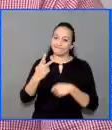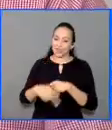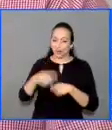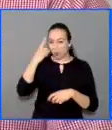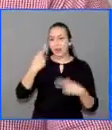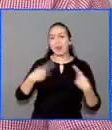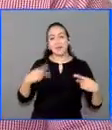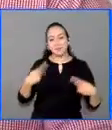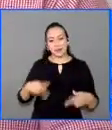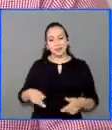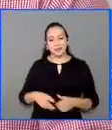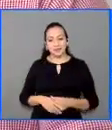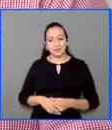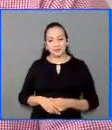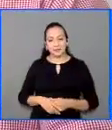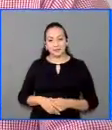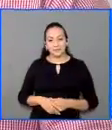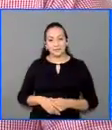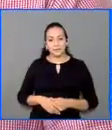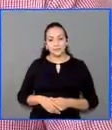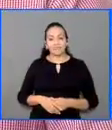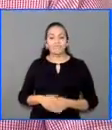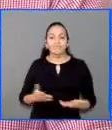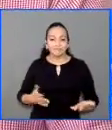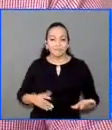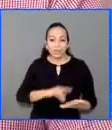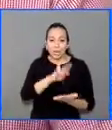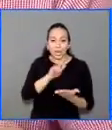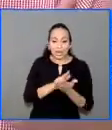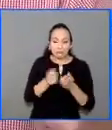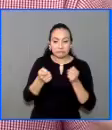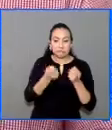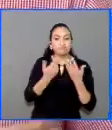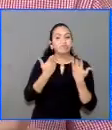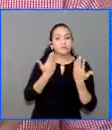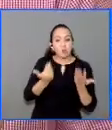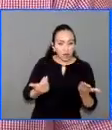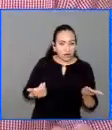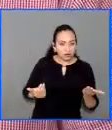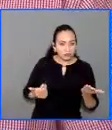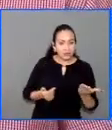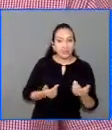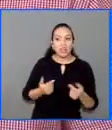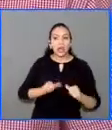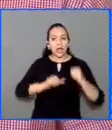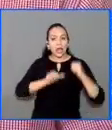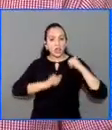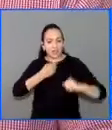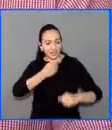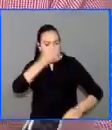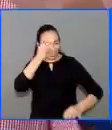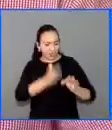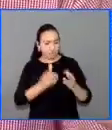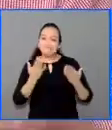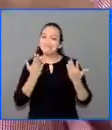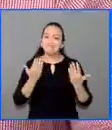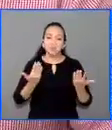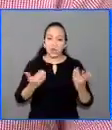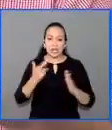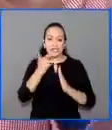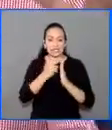vapeadores. No hay ni una regulación y, por lo tanto, no hay una autoridad que haga cumplir algo, porque no hay una regulación. Entonces,